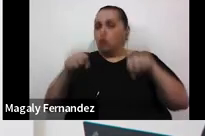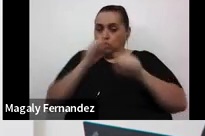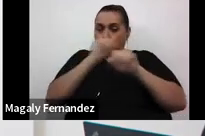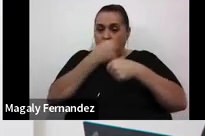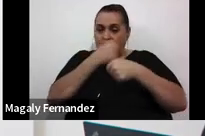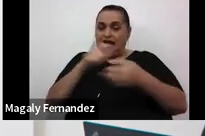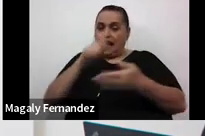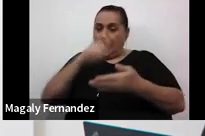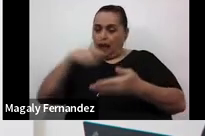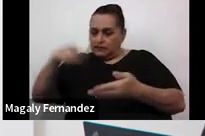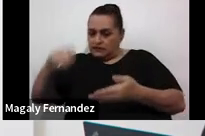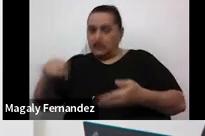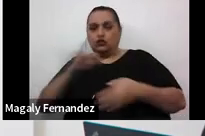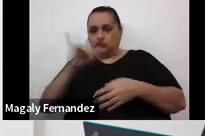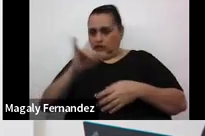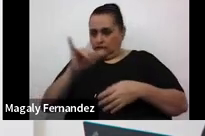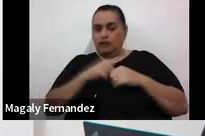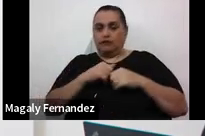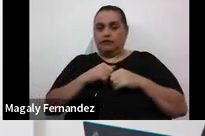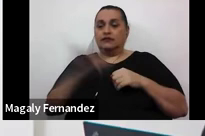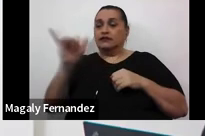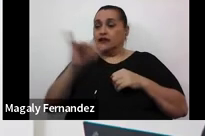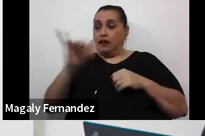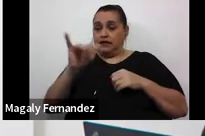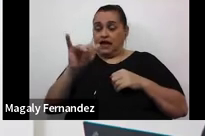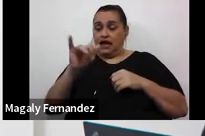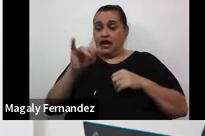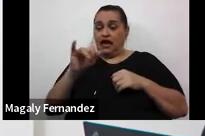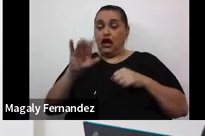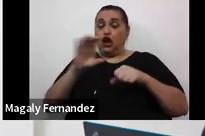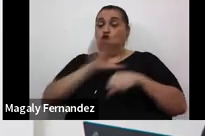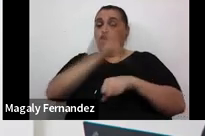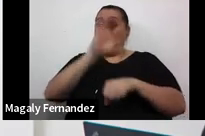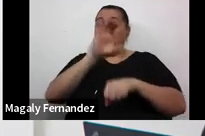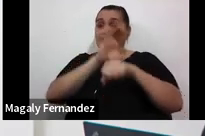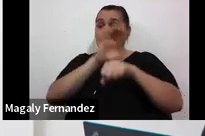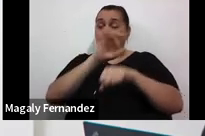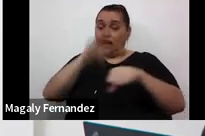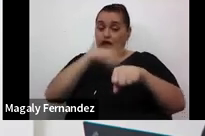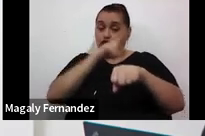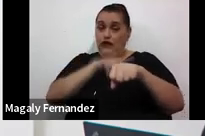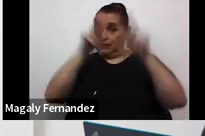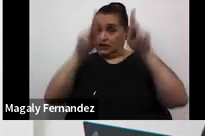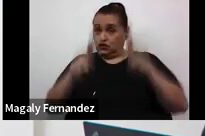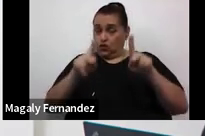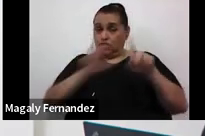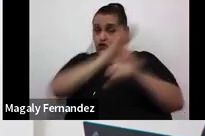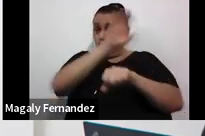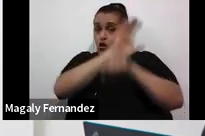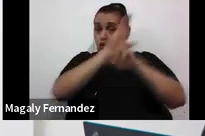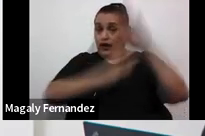lapiceros etcétera y también en el en el Consejo Nacional de las personas con discapacidad con Apps